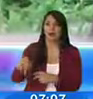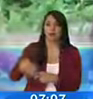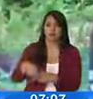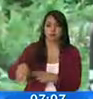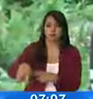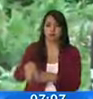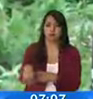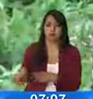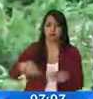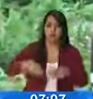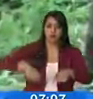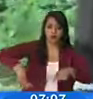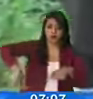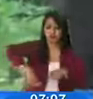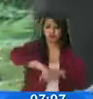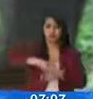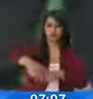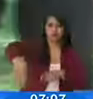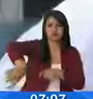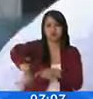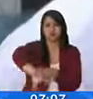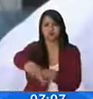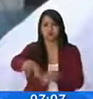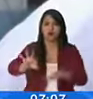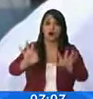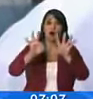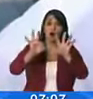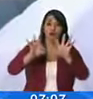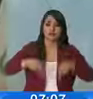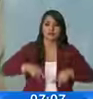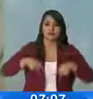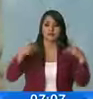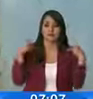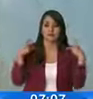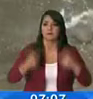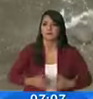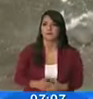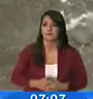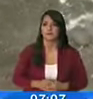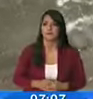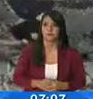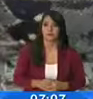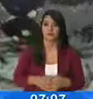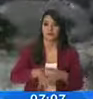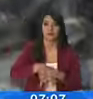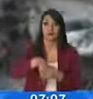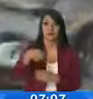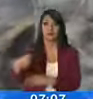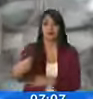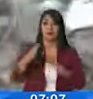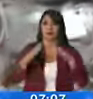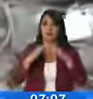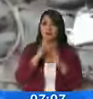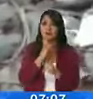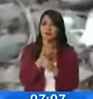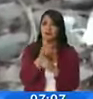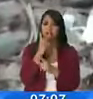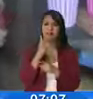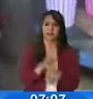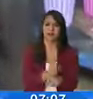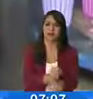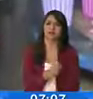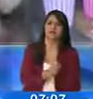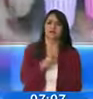es la especie que hemos rescatado, son 8 especies vivas también que hemos decomisado. En los exteriores de la vivienda los reptiles permanecían